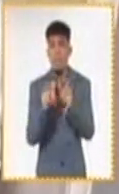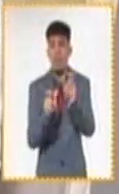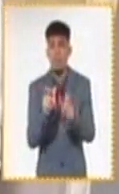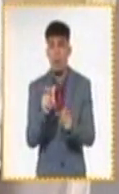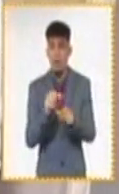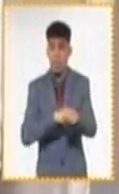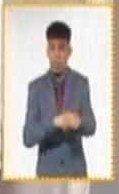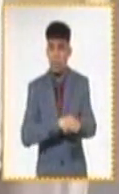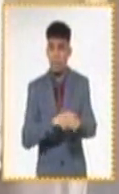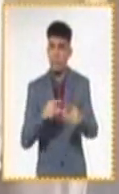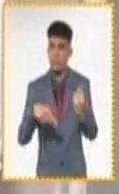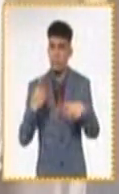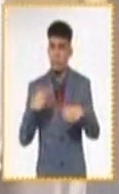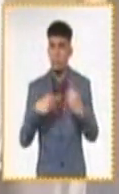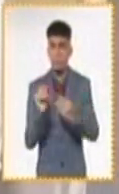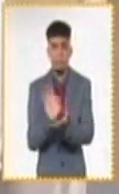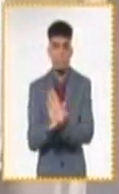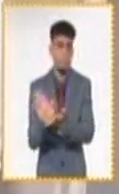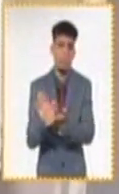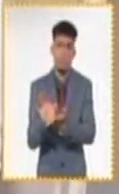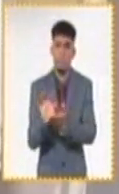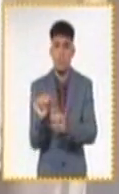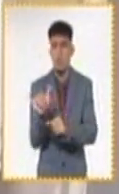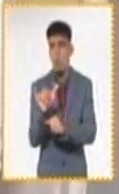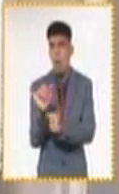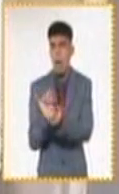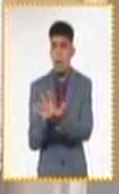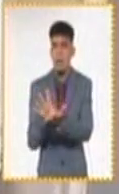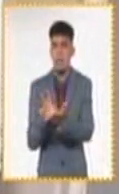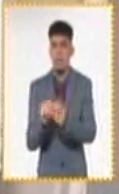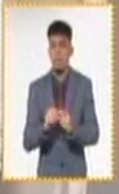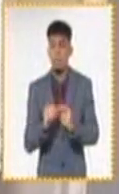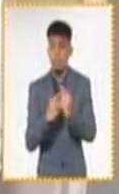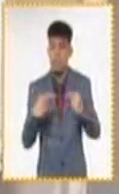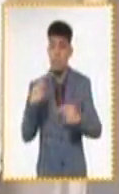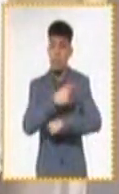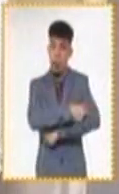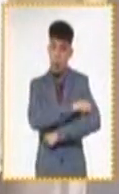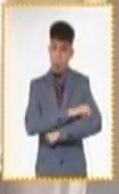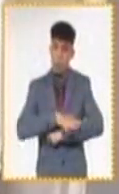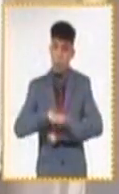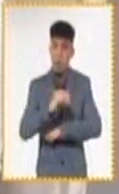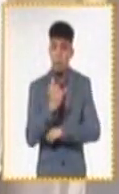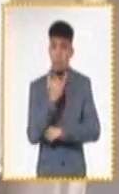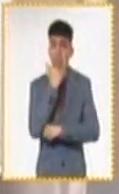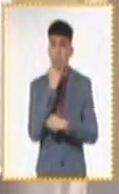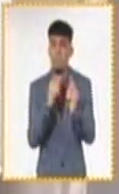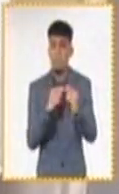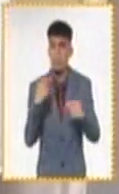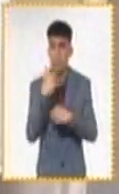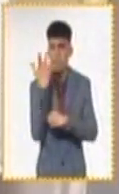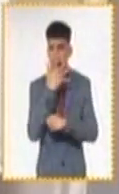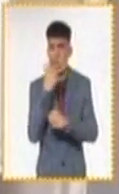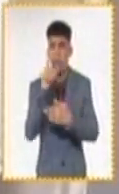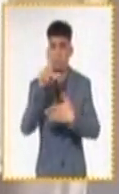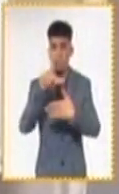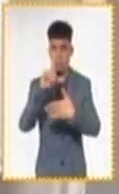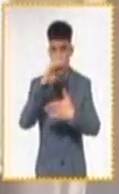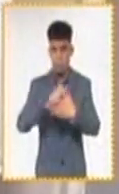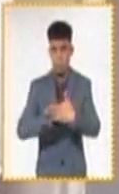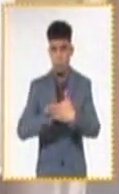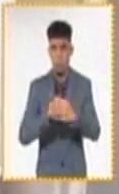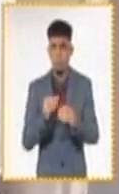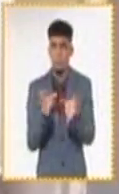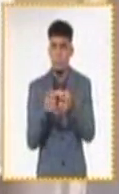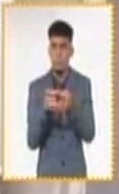sobre los pueblos de nuestra América, lo cual representa un peligro añadido para la continuidad de un grupo de, no